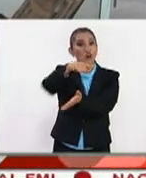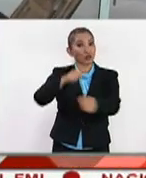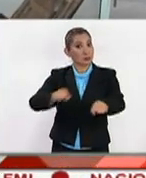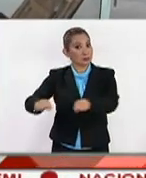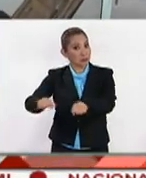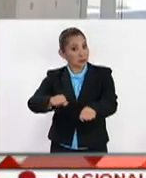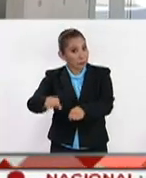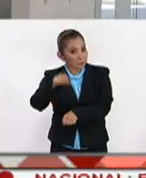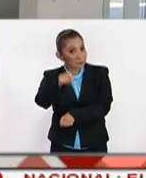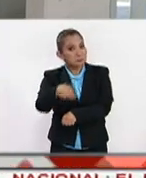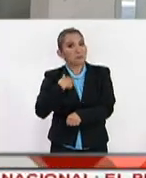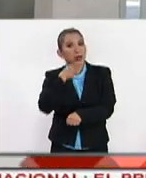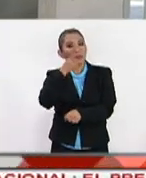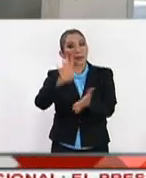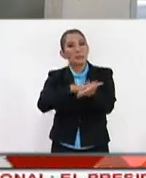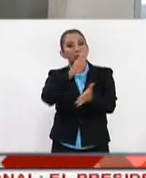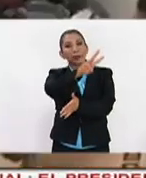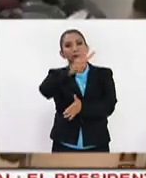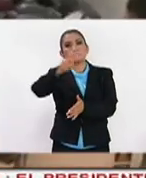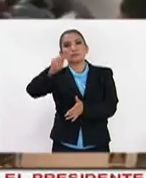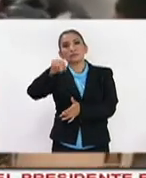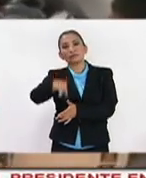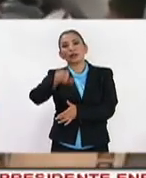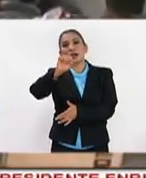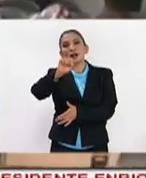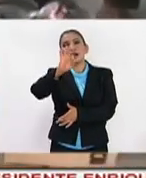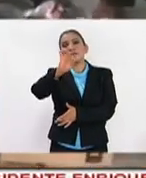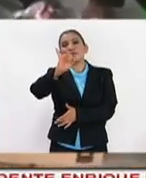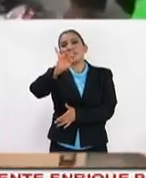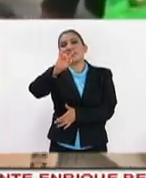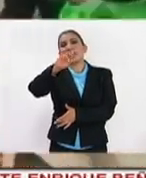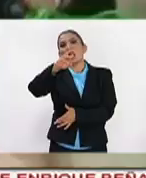sismo. Para ello habilitó la página